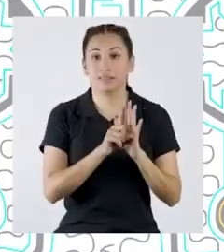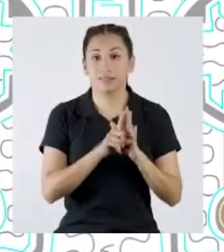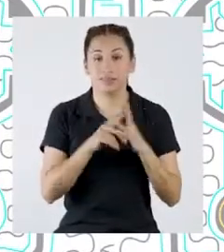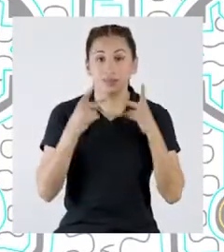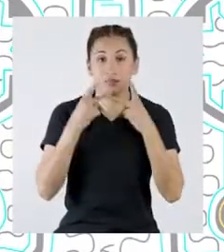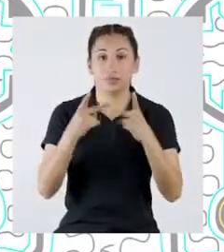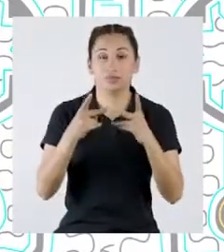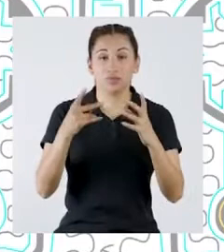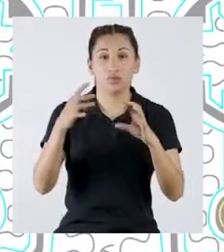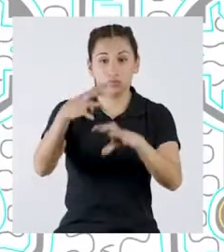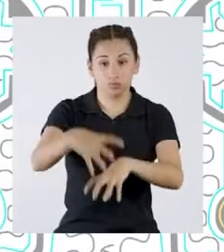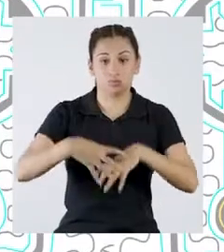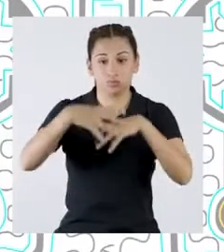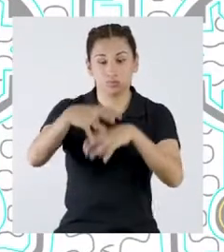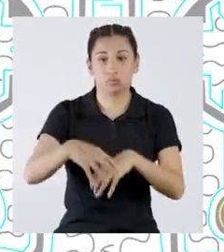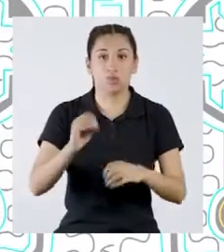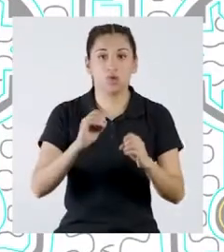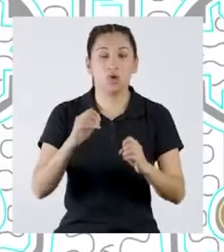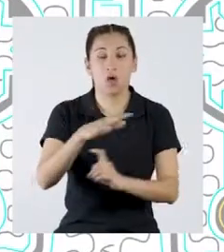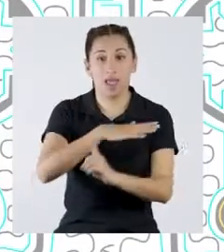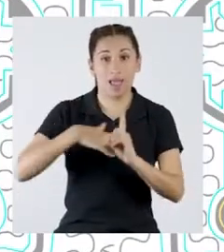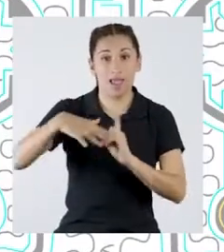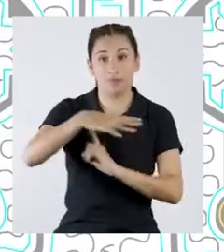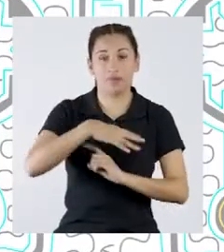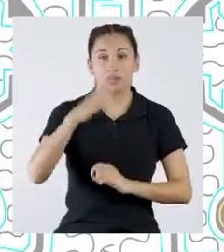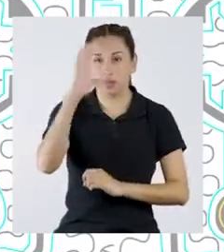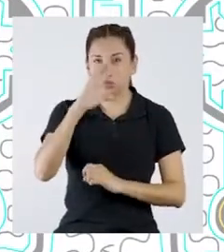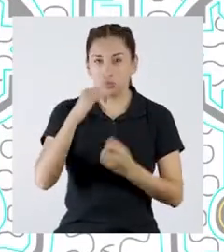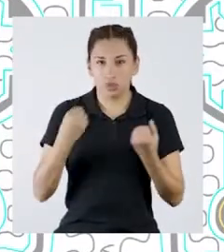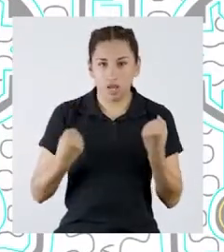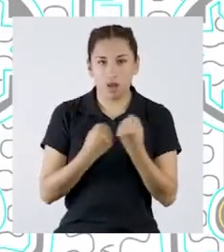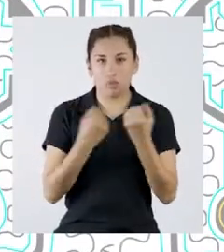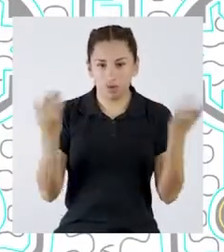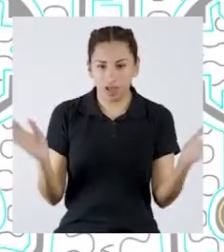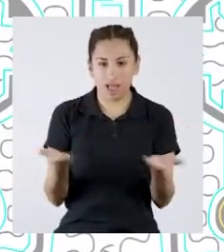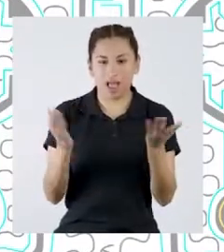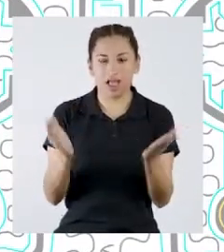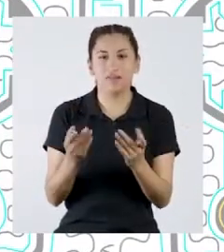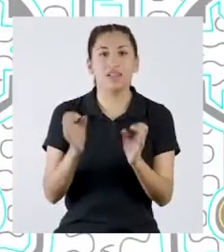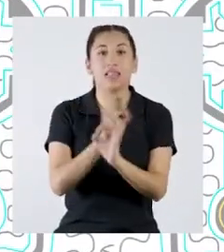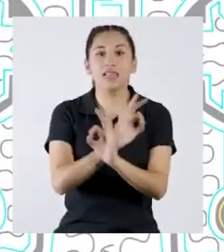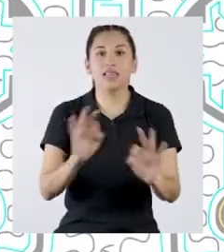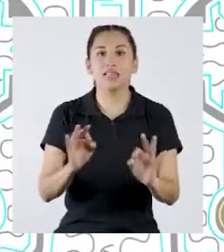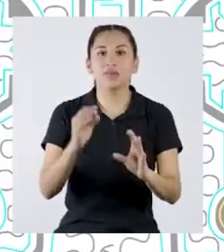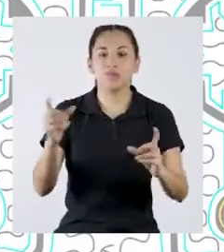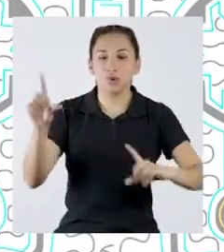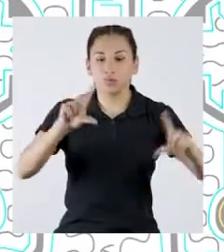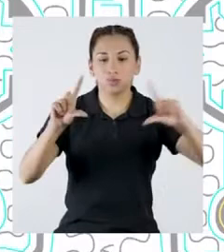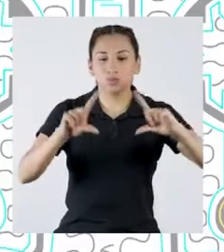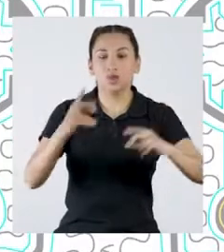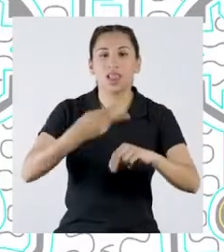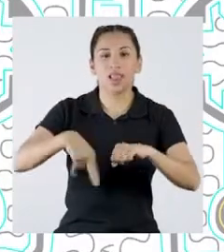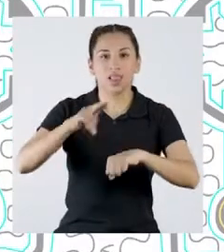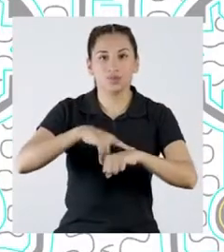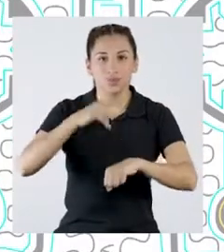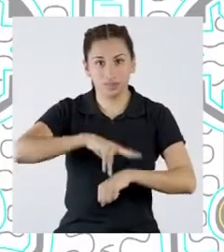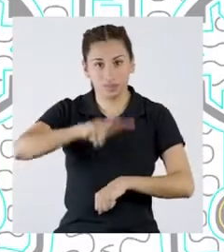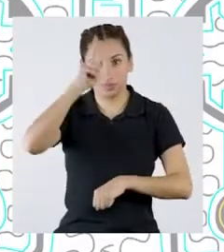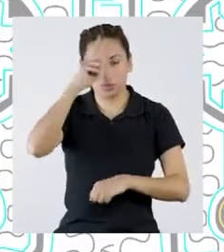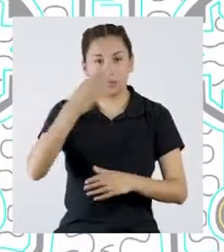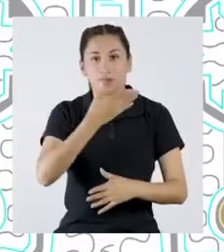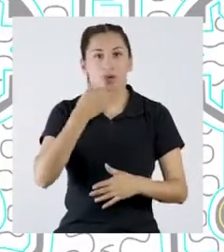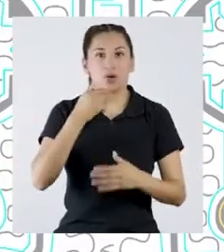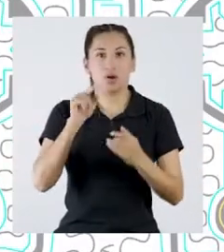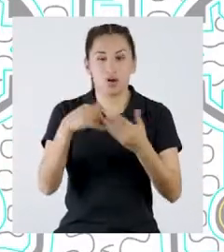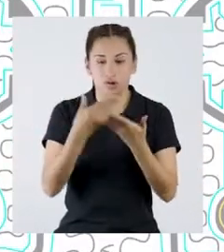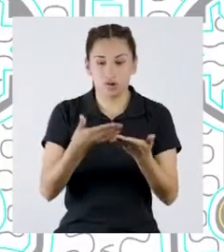de Promoción de la Producción Orgánica o Ecológica busca impulsar la producción orgánica o ecológica en el Perú para mejorar la